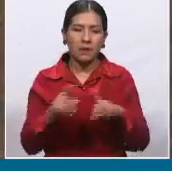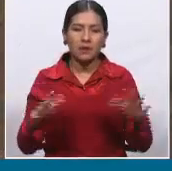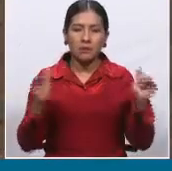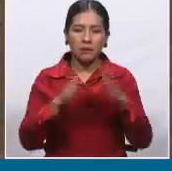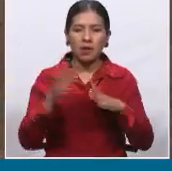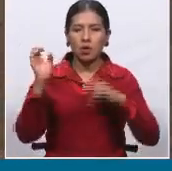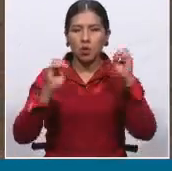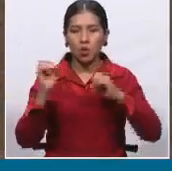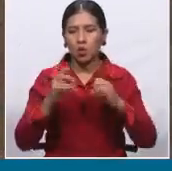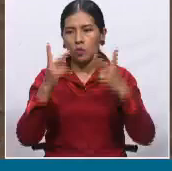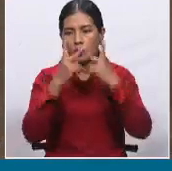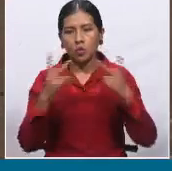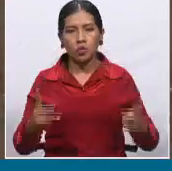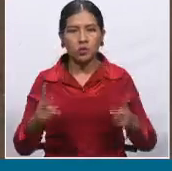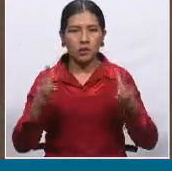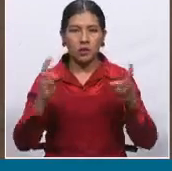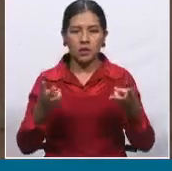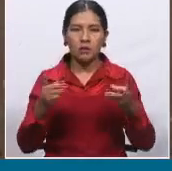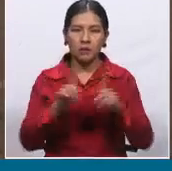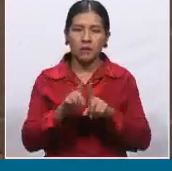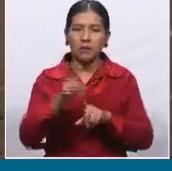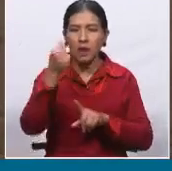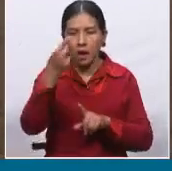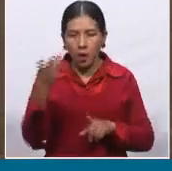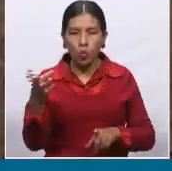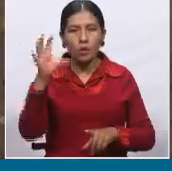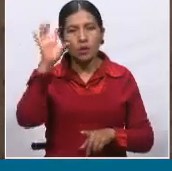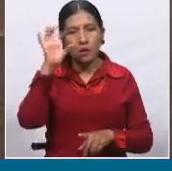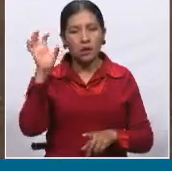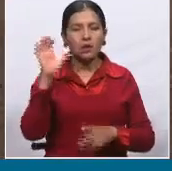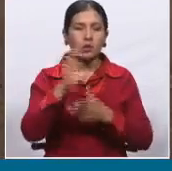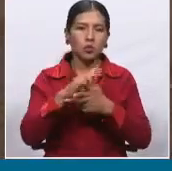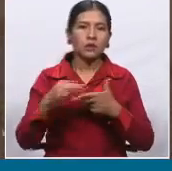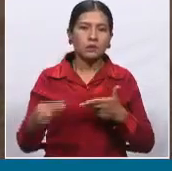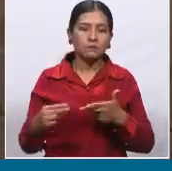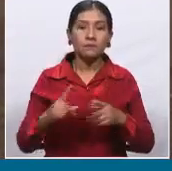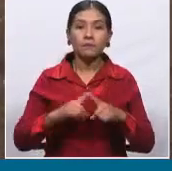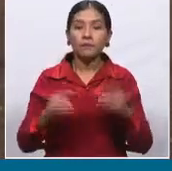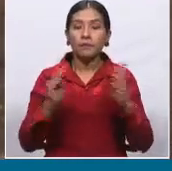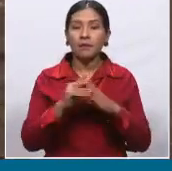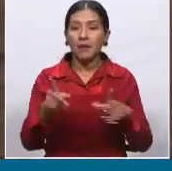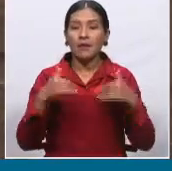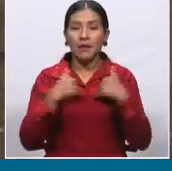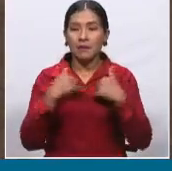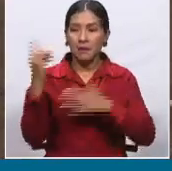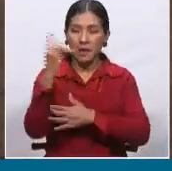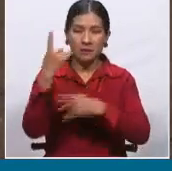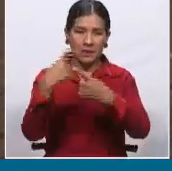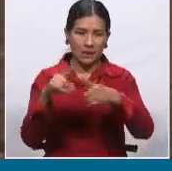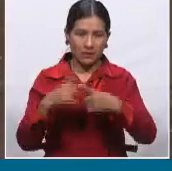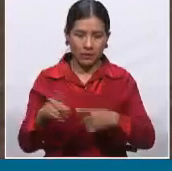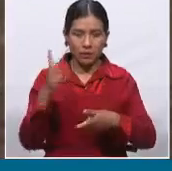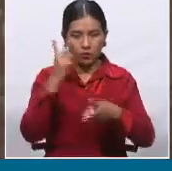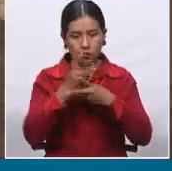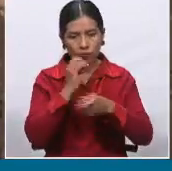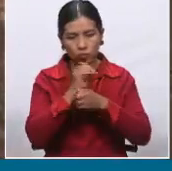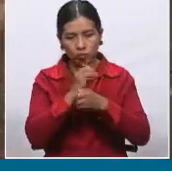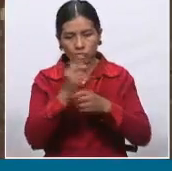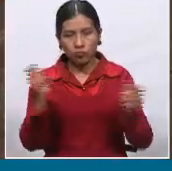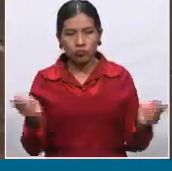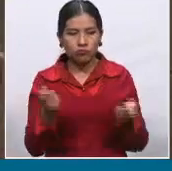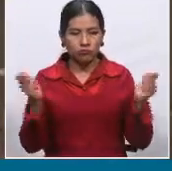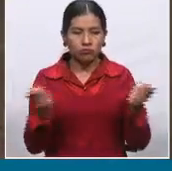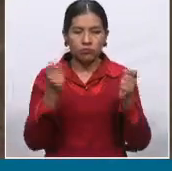Tarija y en Chuquisaca. Mientras que los camélidos silvestres, que son parte de la